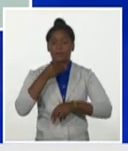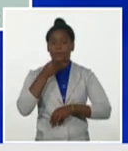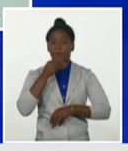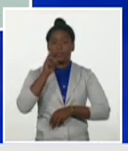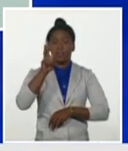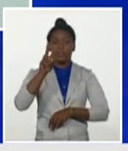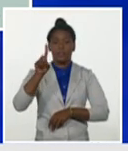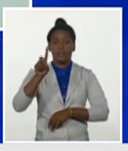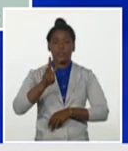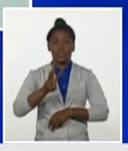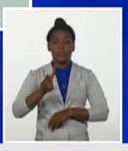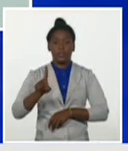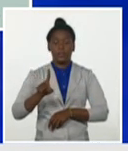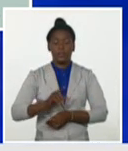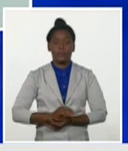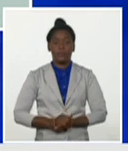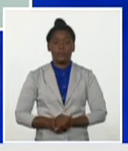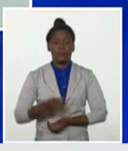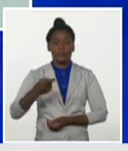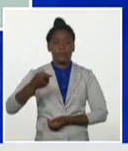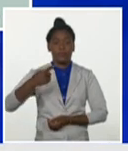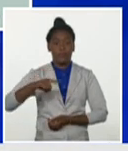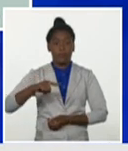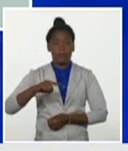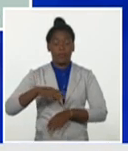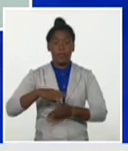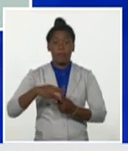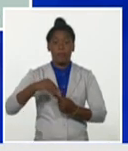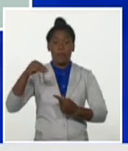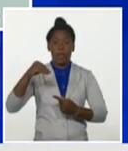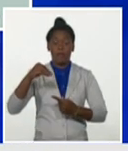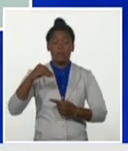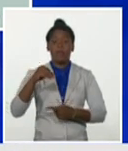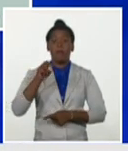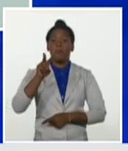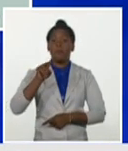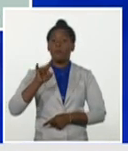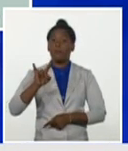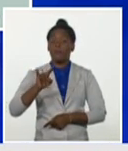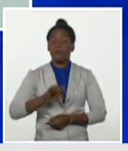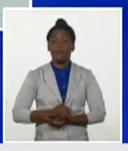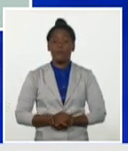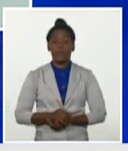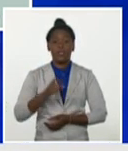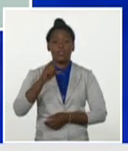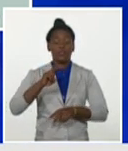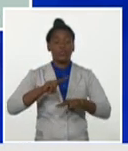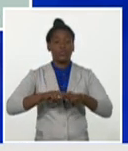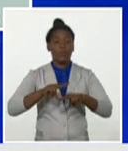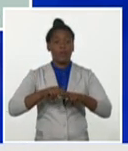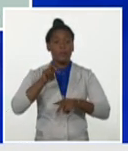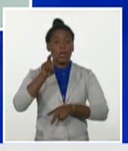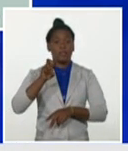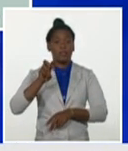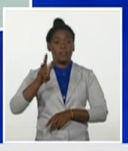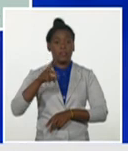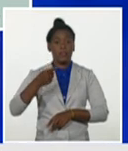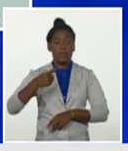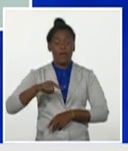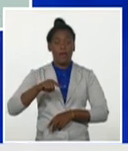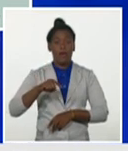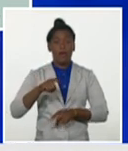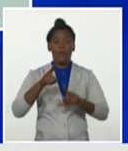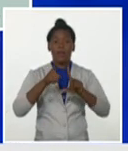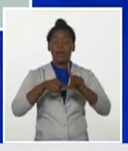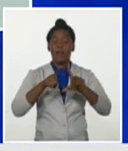uno, Plaza de la Revolución con 29, Centro Habana con 23 y Regla con 18